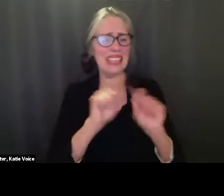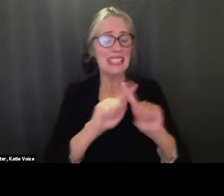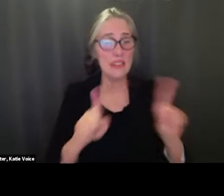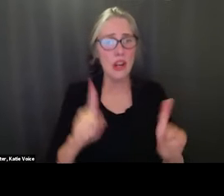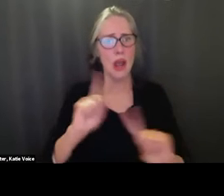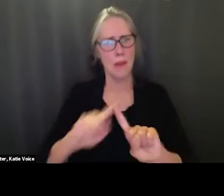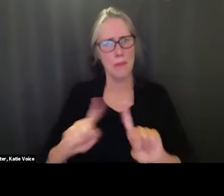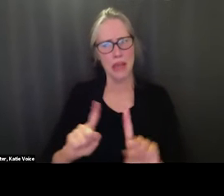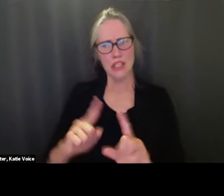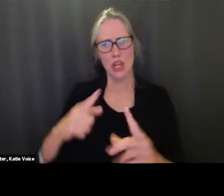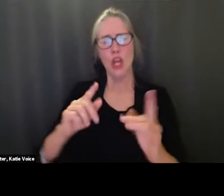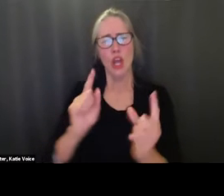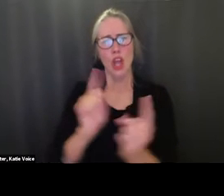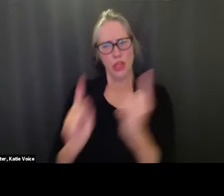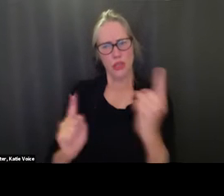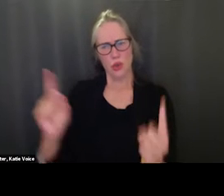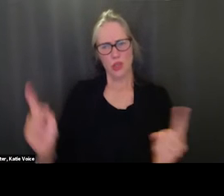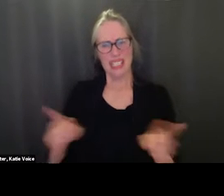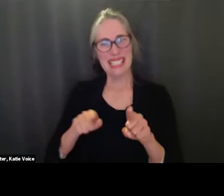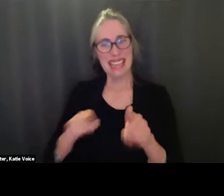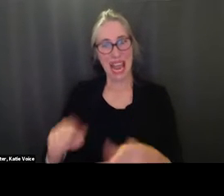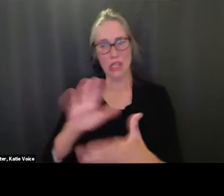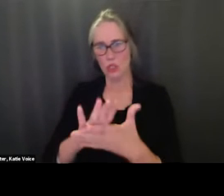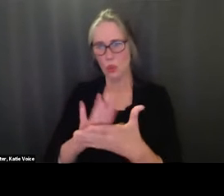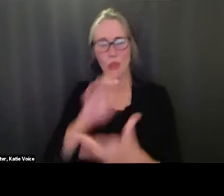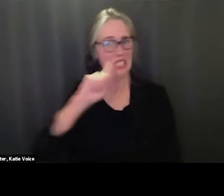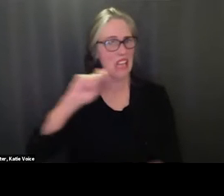las escuelas y los niños no son un factor de infección.